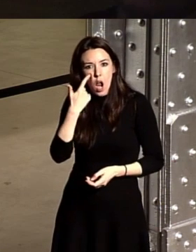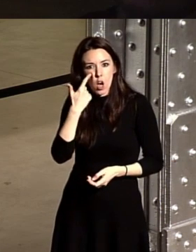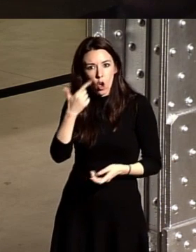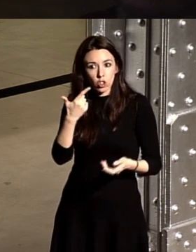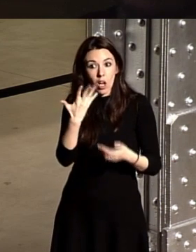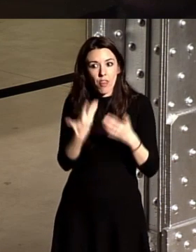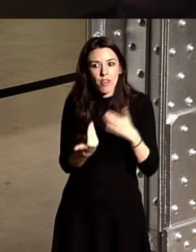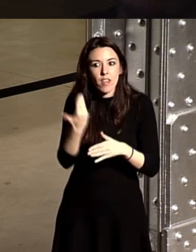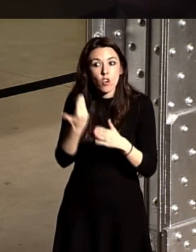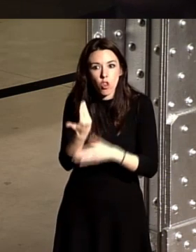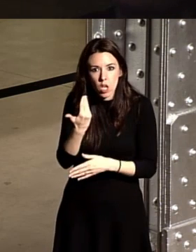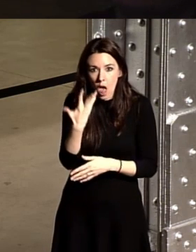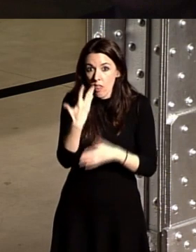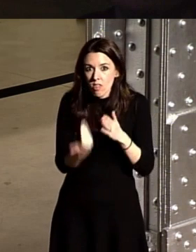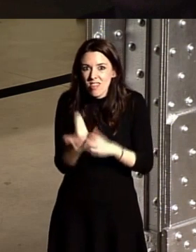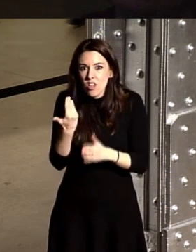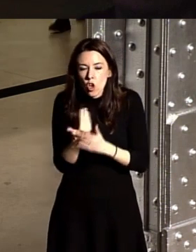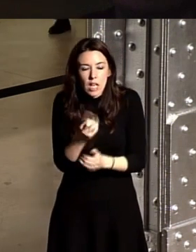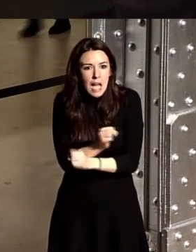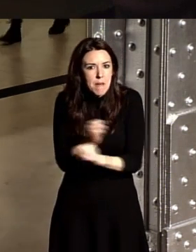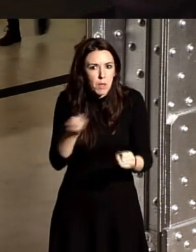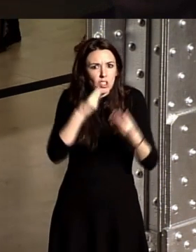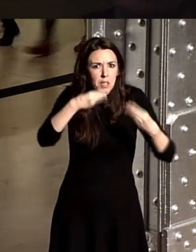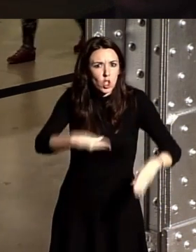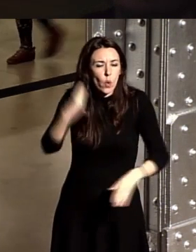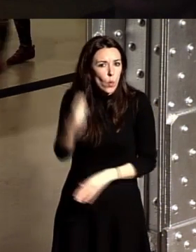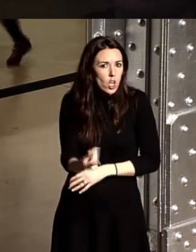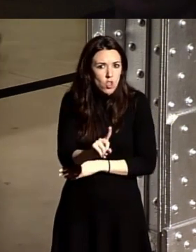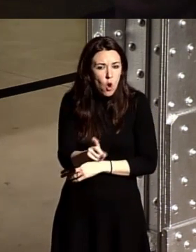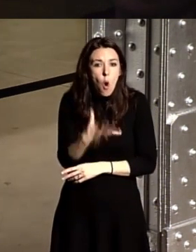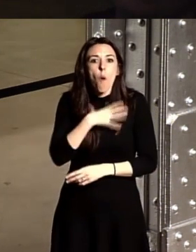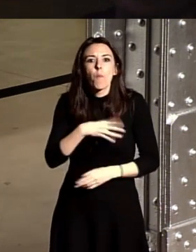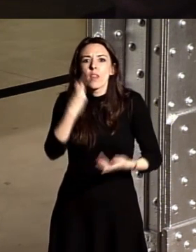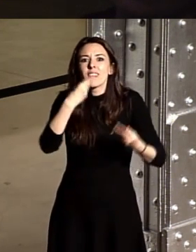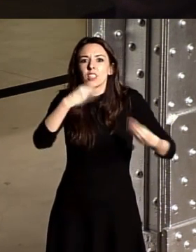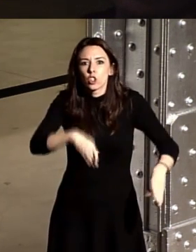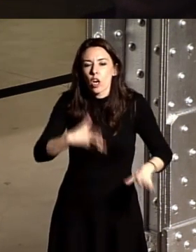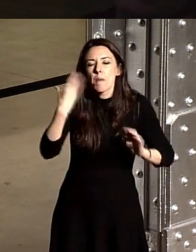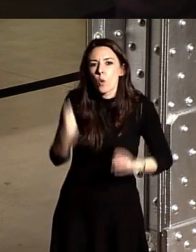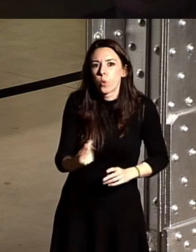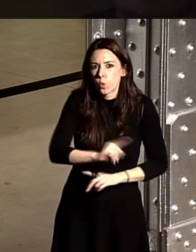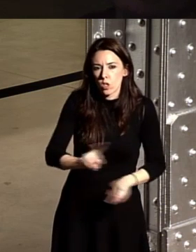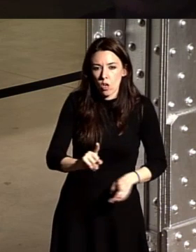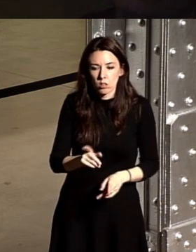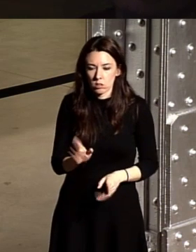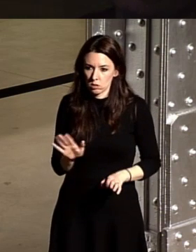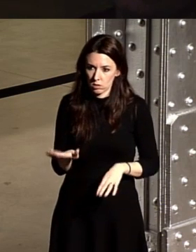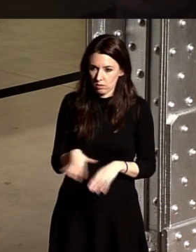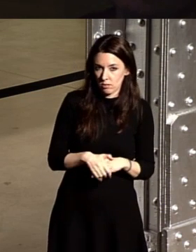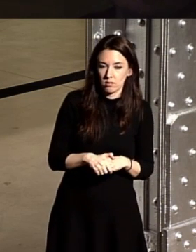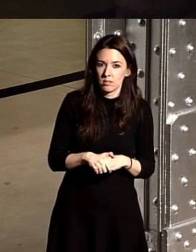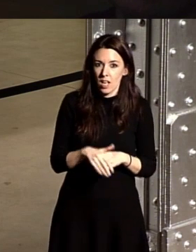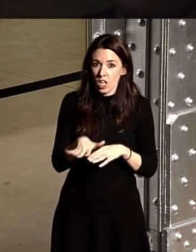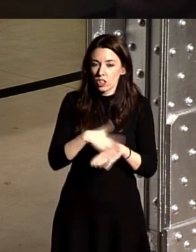5 días, y en Sí. 5 días no puedes hacer una gran historia. Puedes hacer una historia, pero no una gran historia, seguramente. Yo me quedaría,